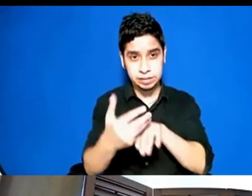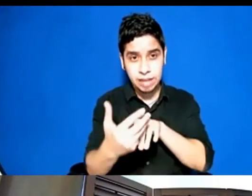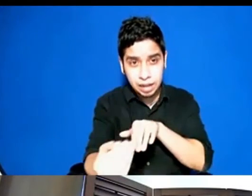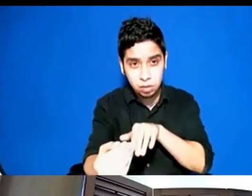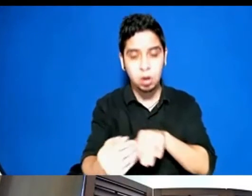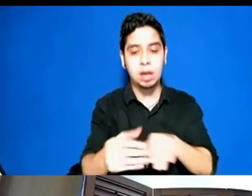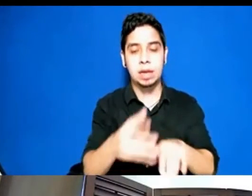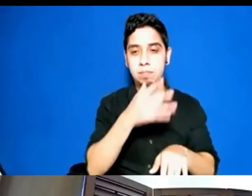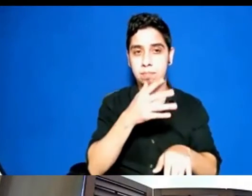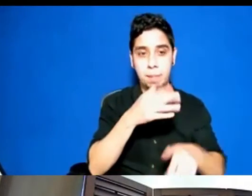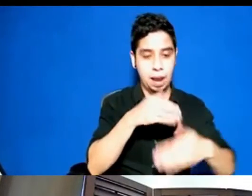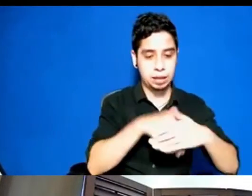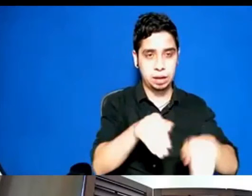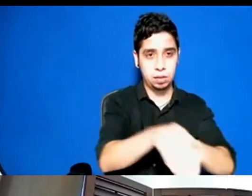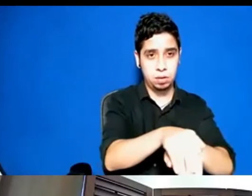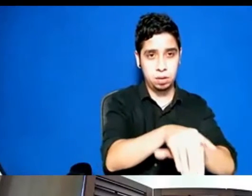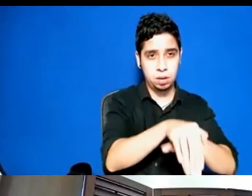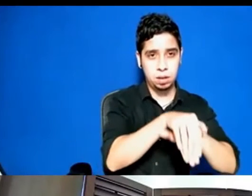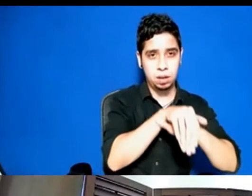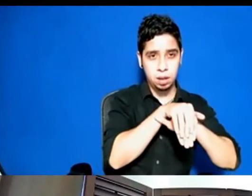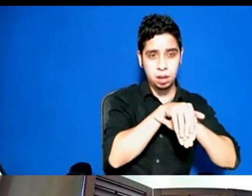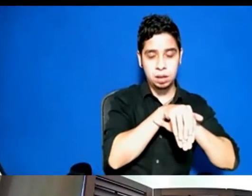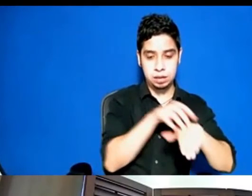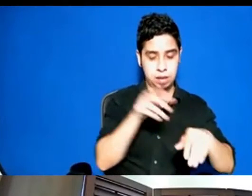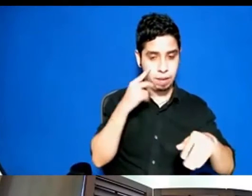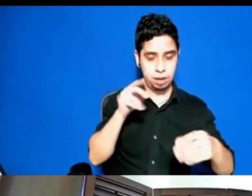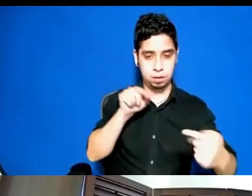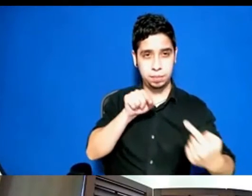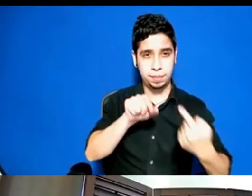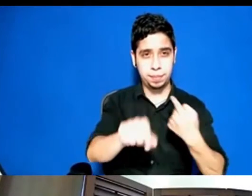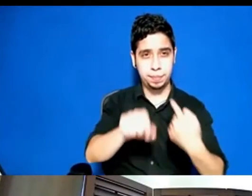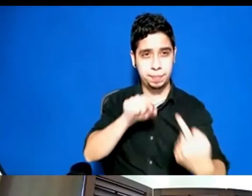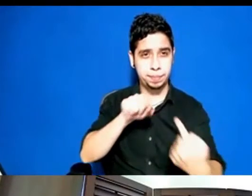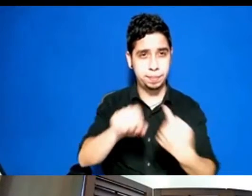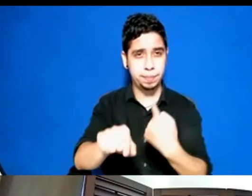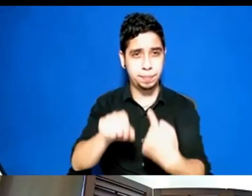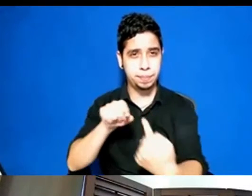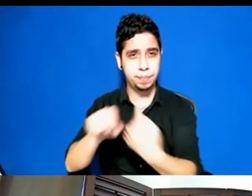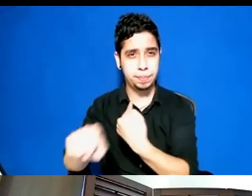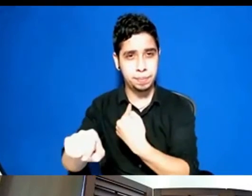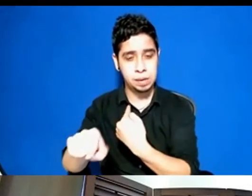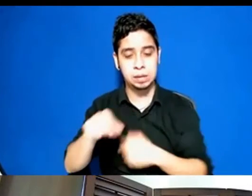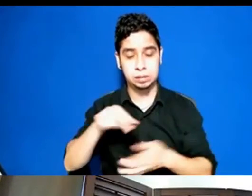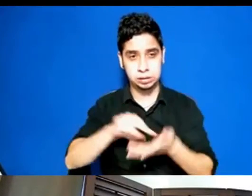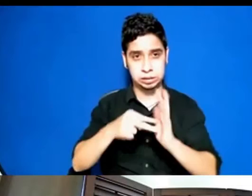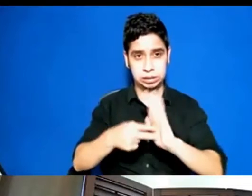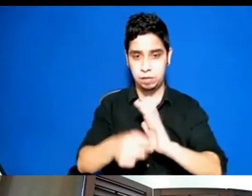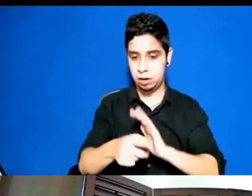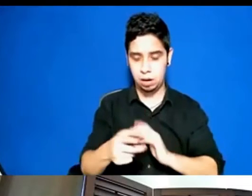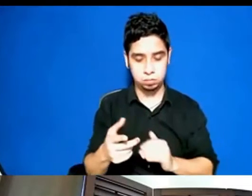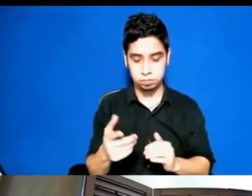algo extraordinario porque hay un contacto con algo superior a